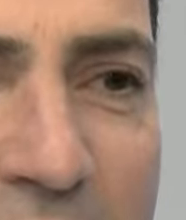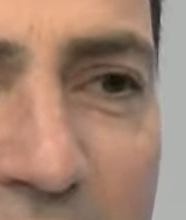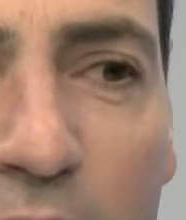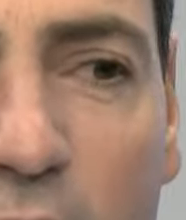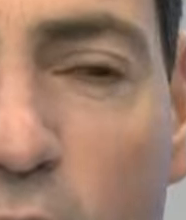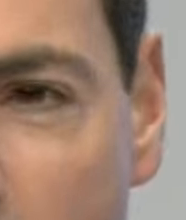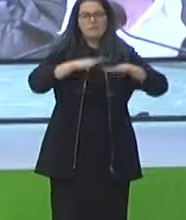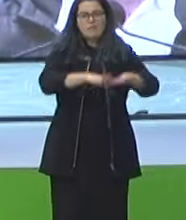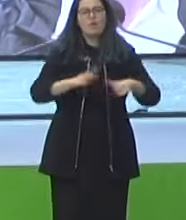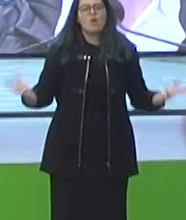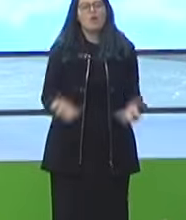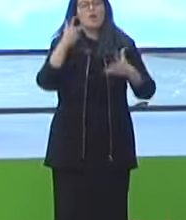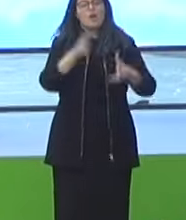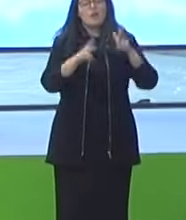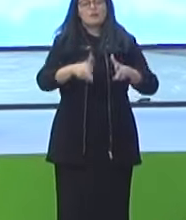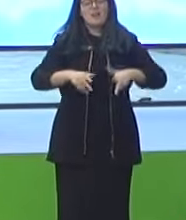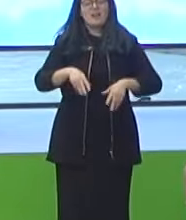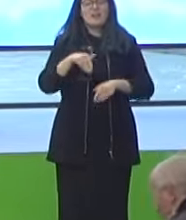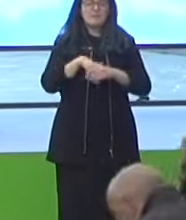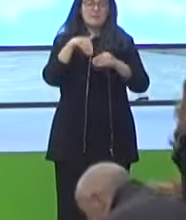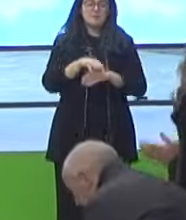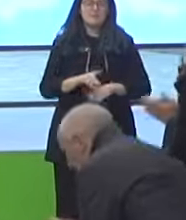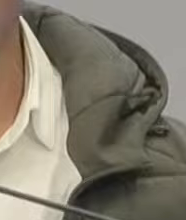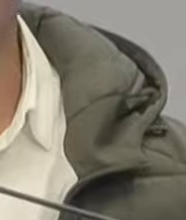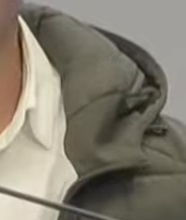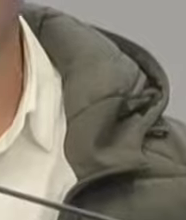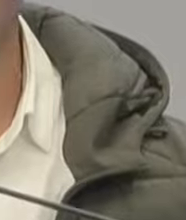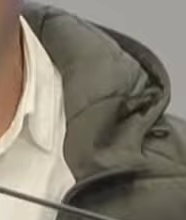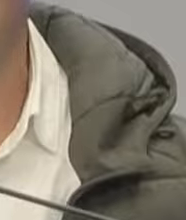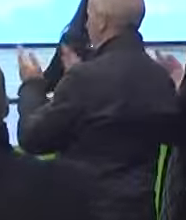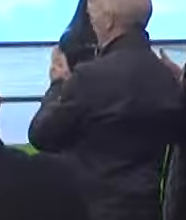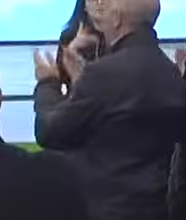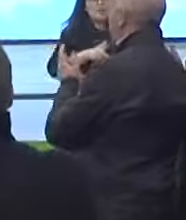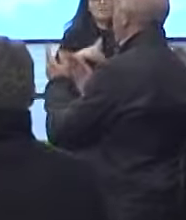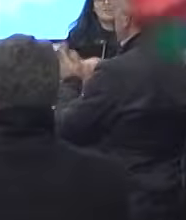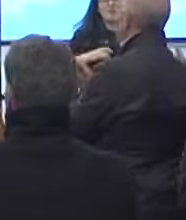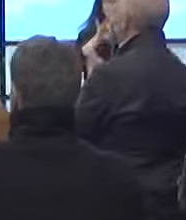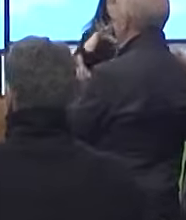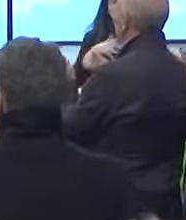jeltzale G eusko alderdi galea gusk esa